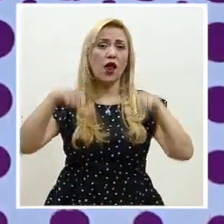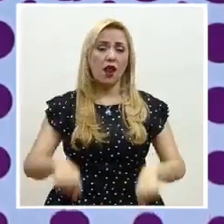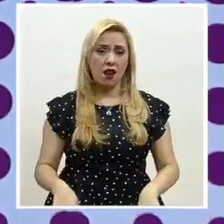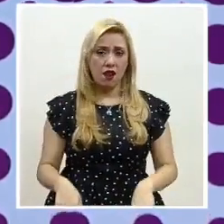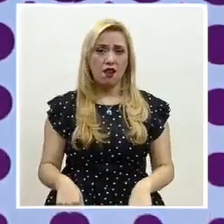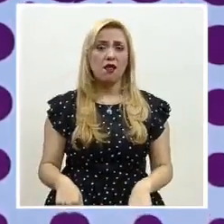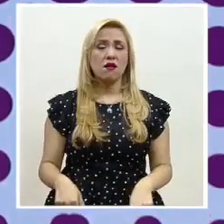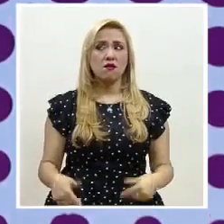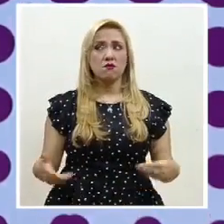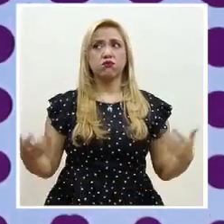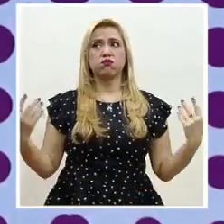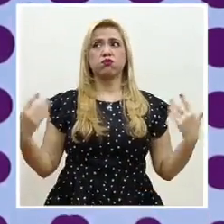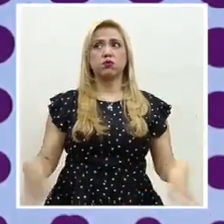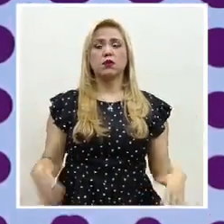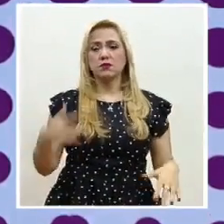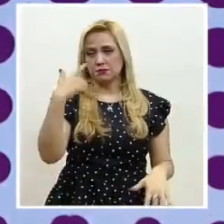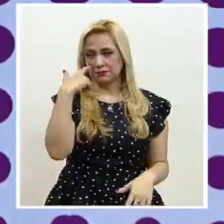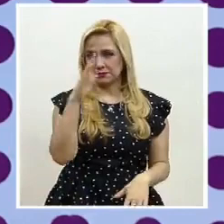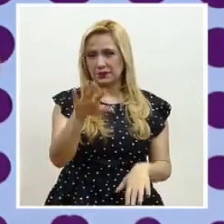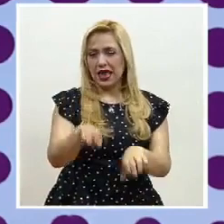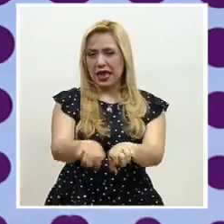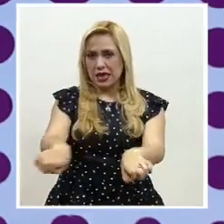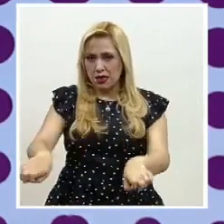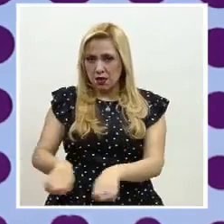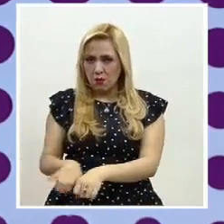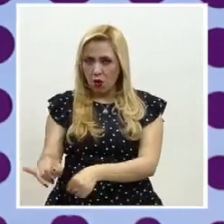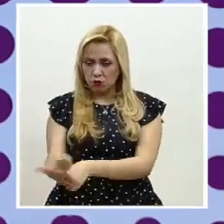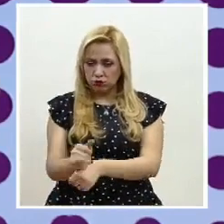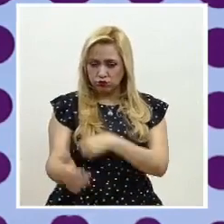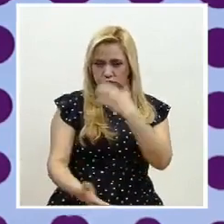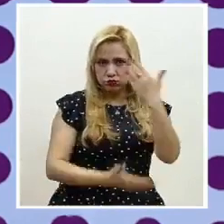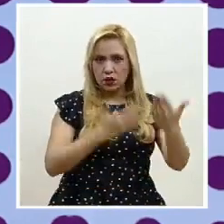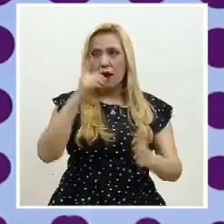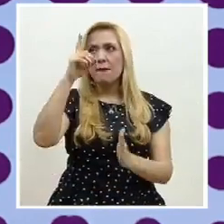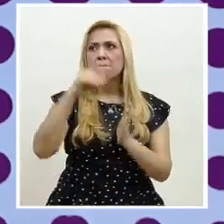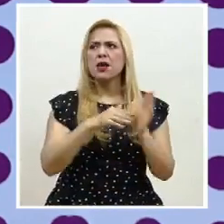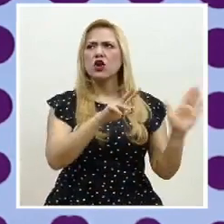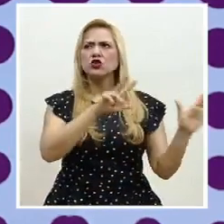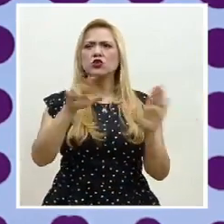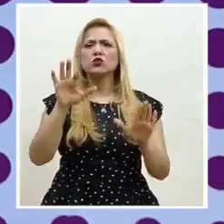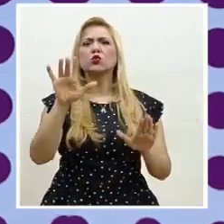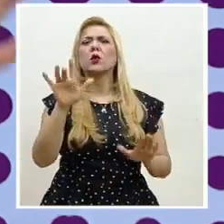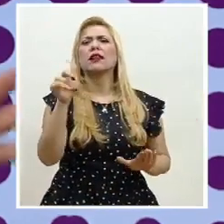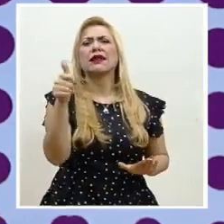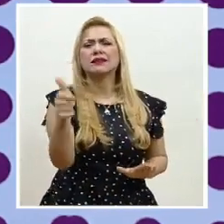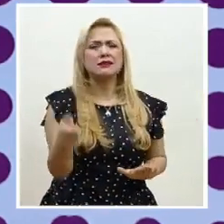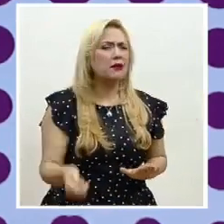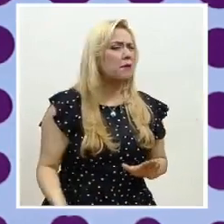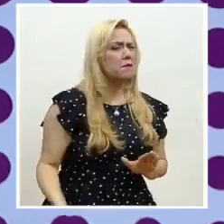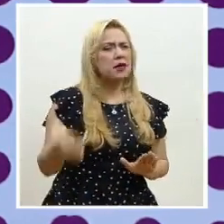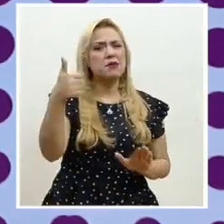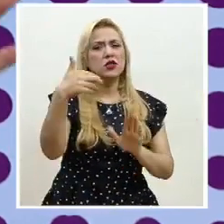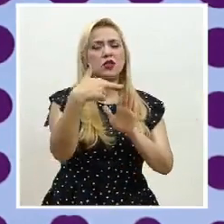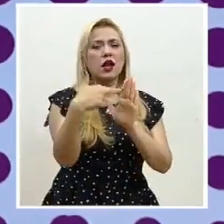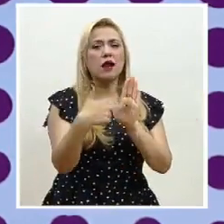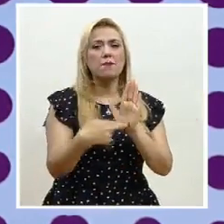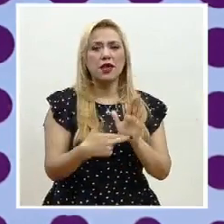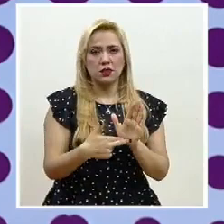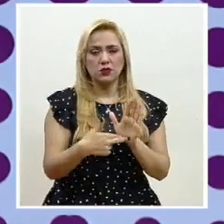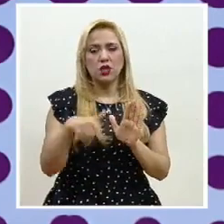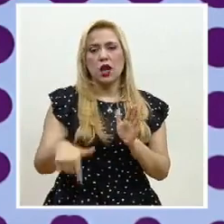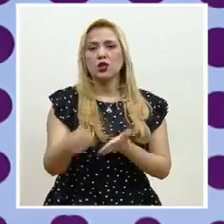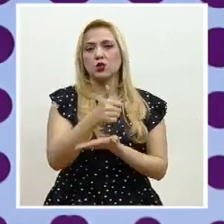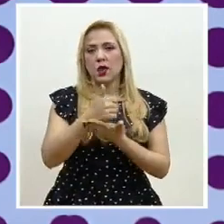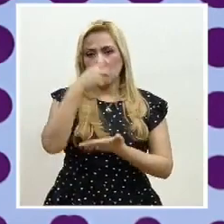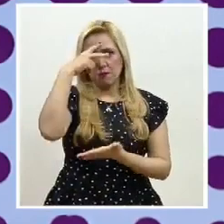estudio y cuenta lo podemos encontrar en el ensamblaje legislativo desde 1856, con los primeros reglamentos de los tribunales de orden común de la Ciudad de